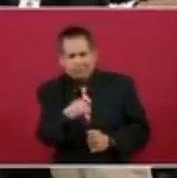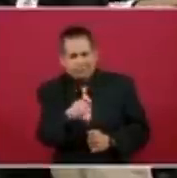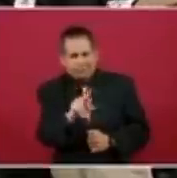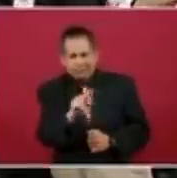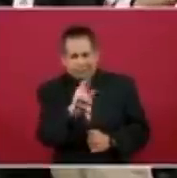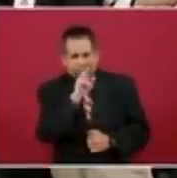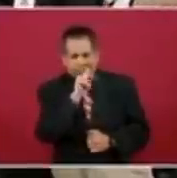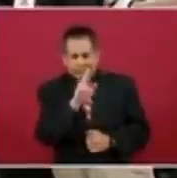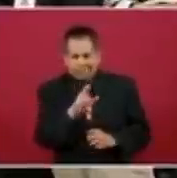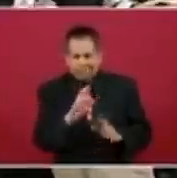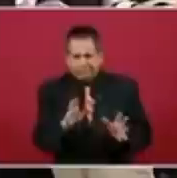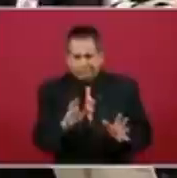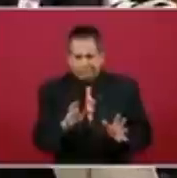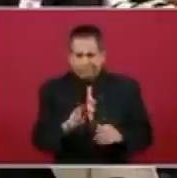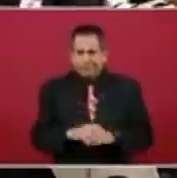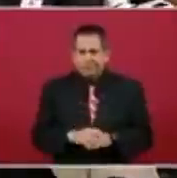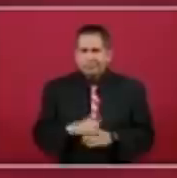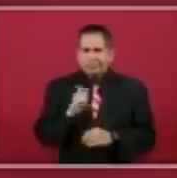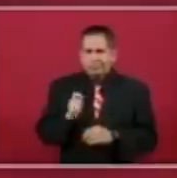Entonces,